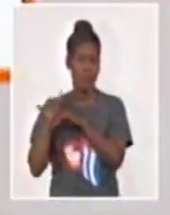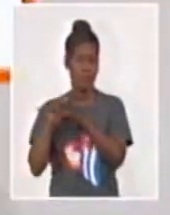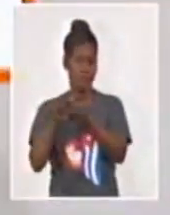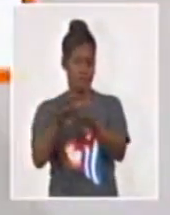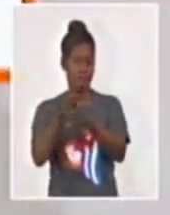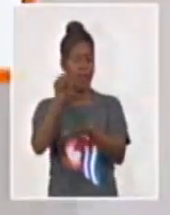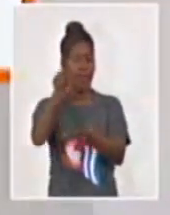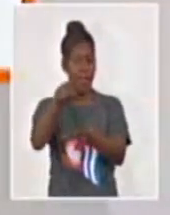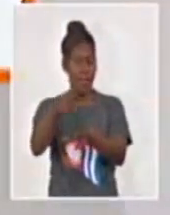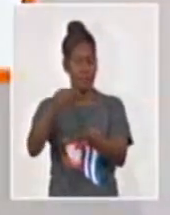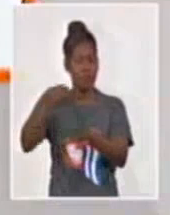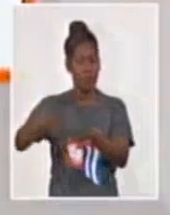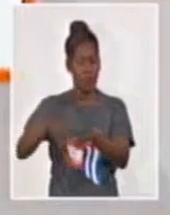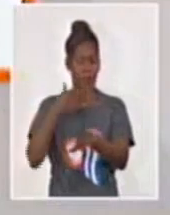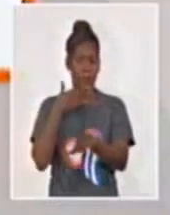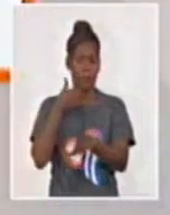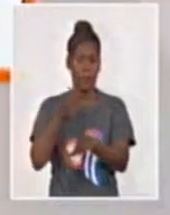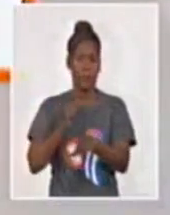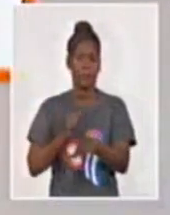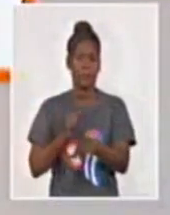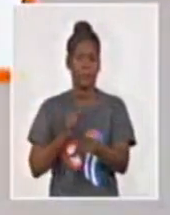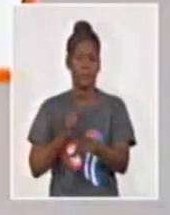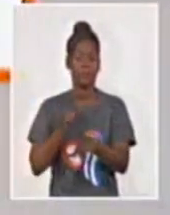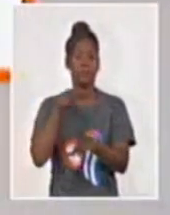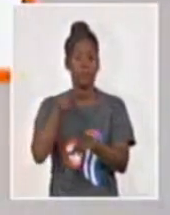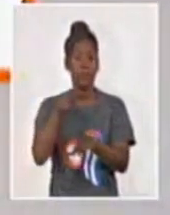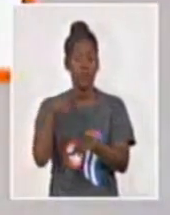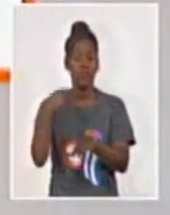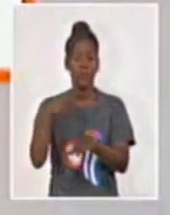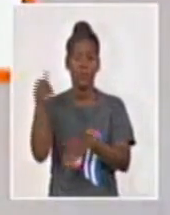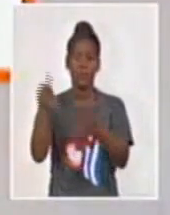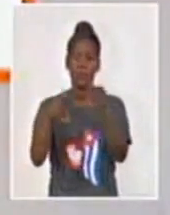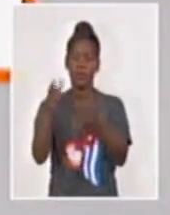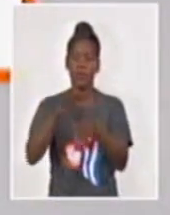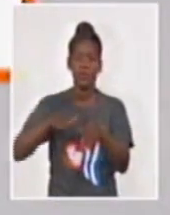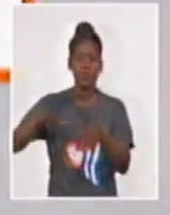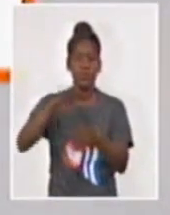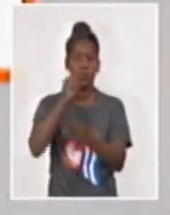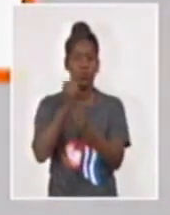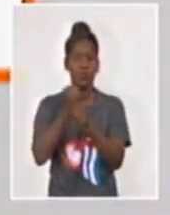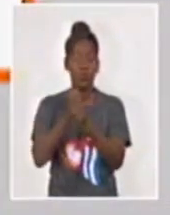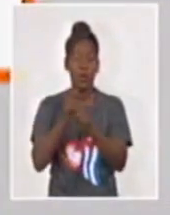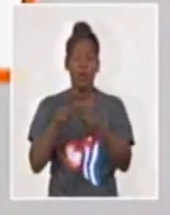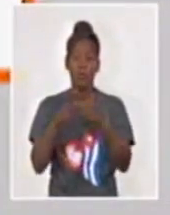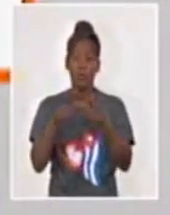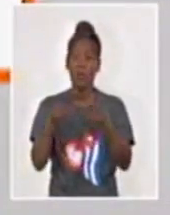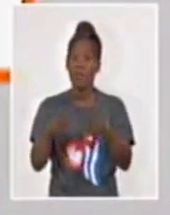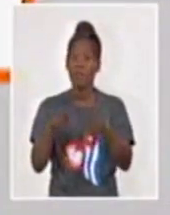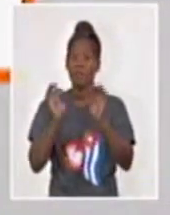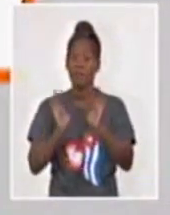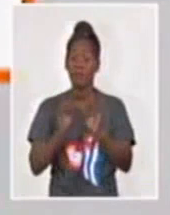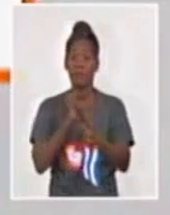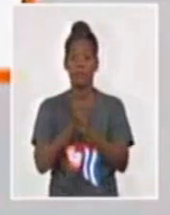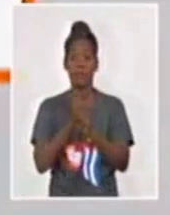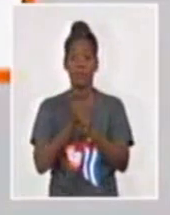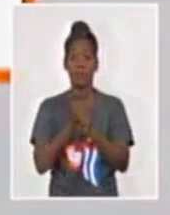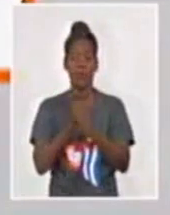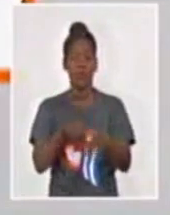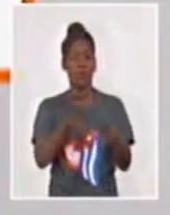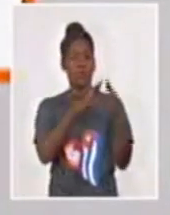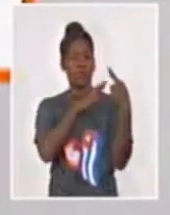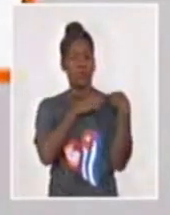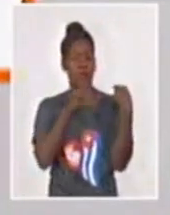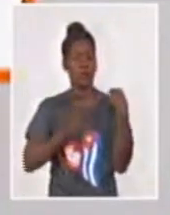consideración, buena participación de todos los compañeros en la responsabilidad que debemos asumir en todo este proceso. O sea que esto tiene que salir